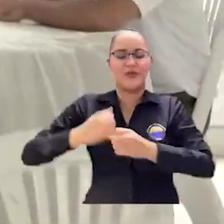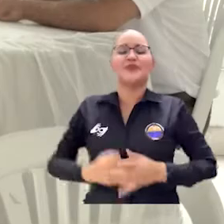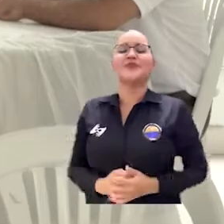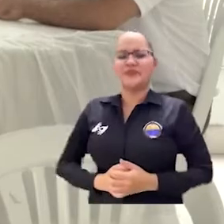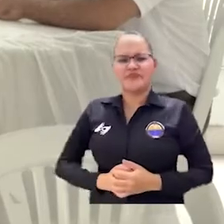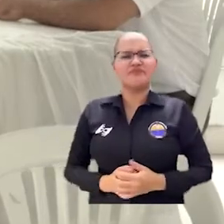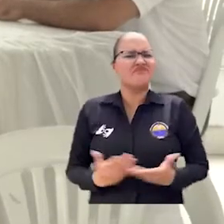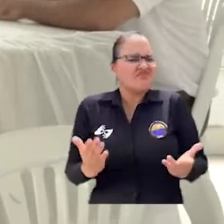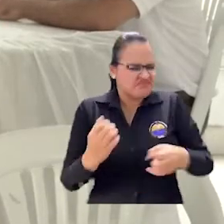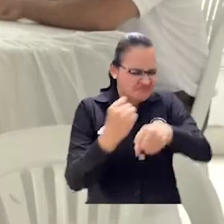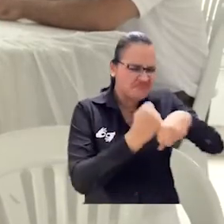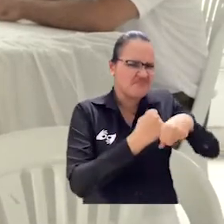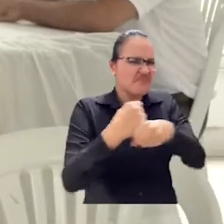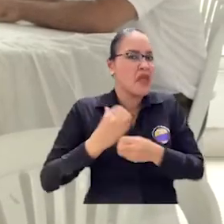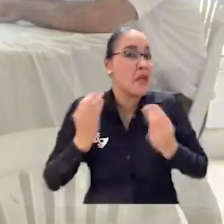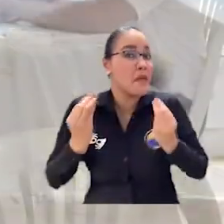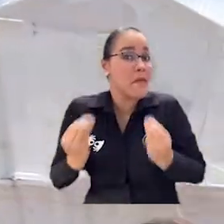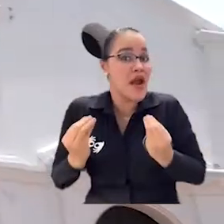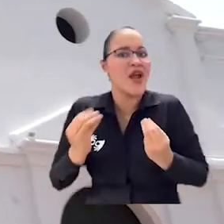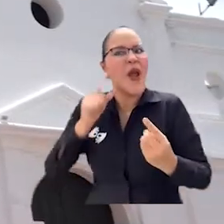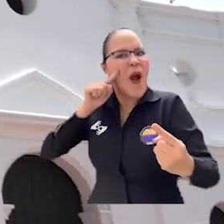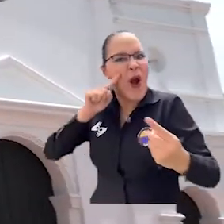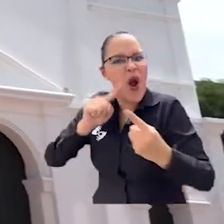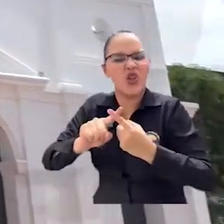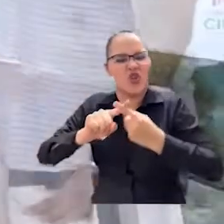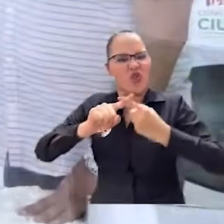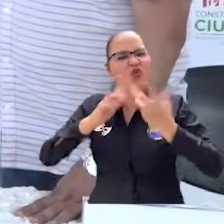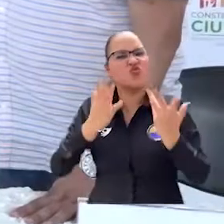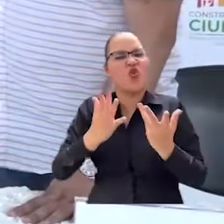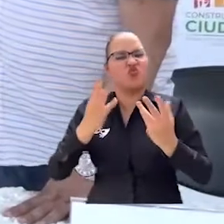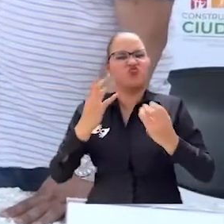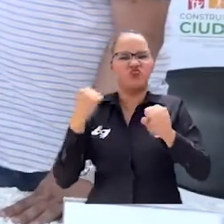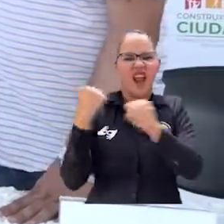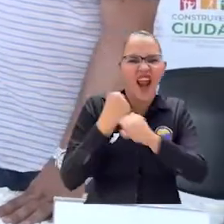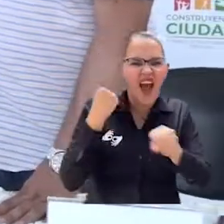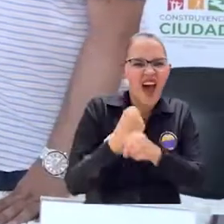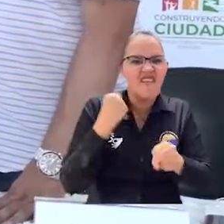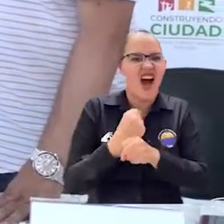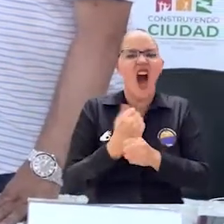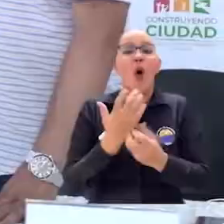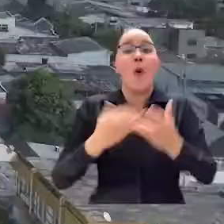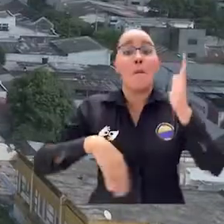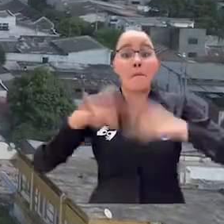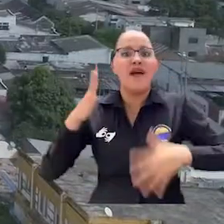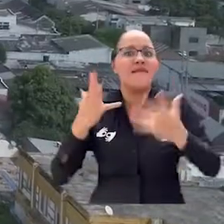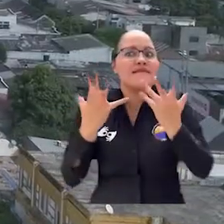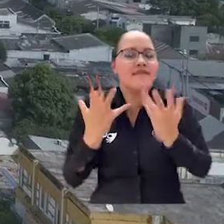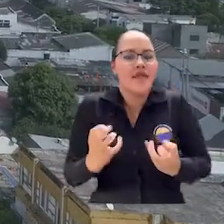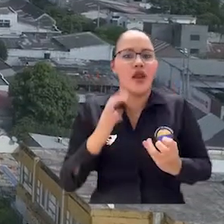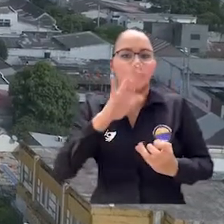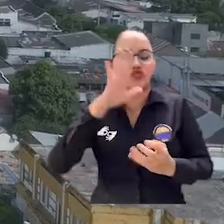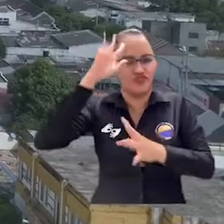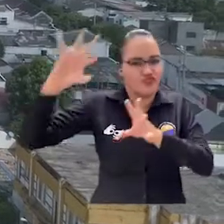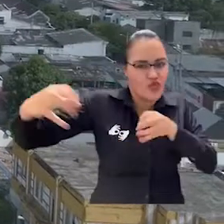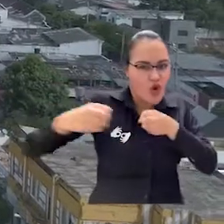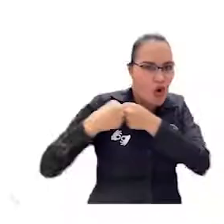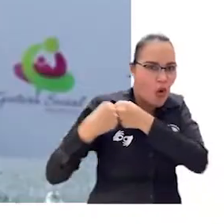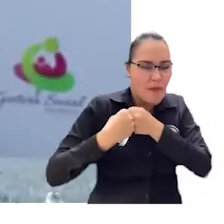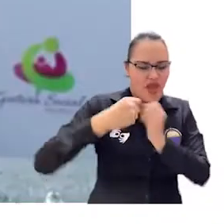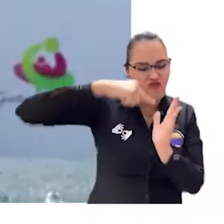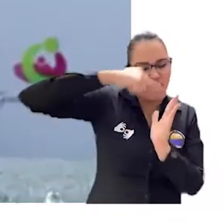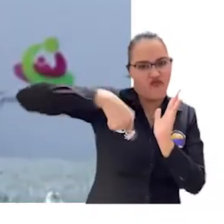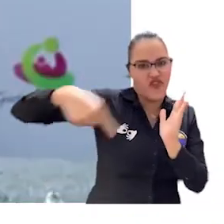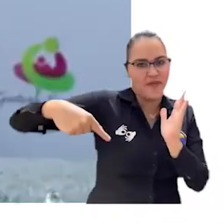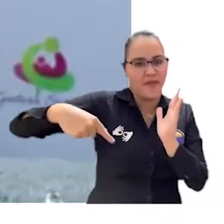con miras al desarrollo de una importante jornada en la que se firmó un convenio marco de cooperación entre la Alma Mater y la Alcaldía.